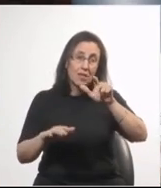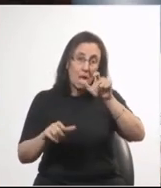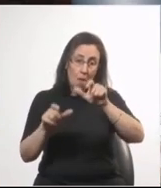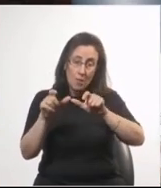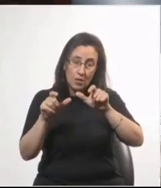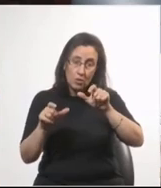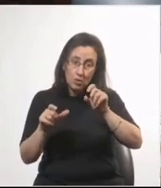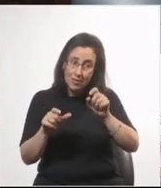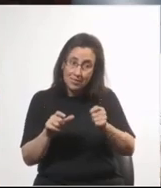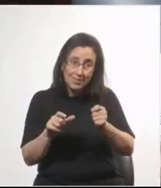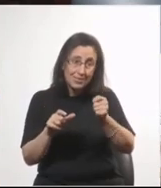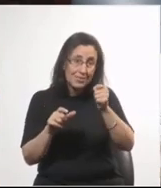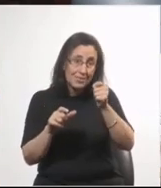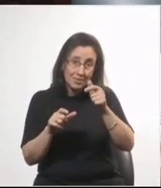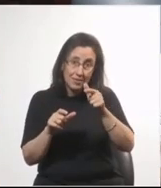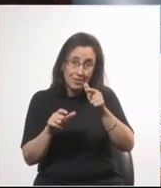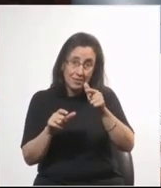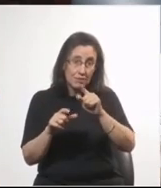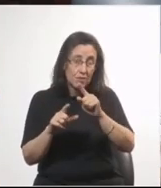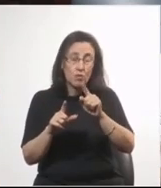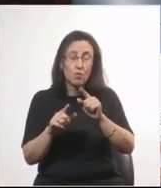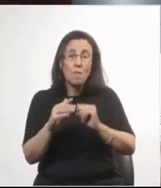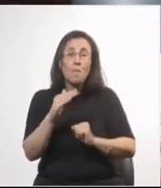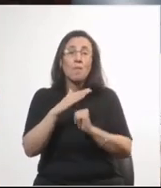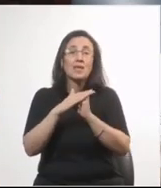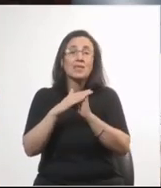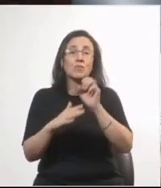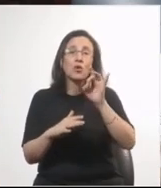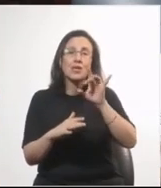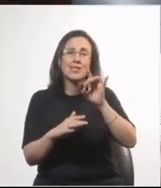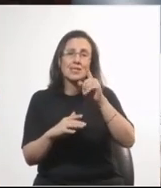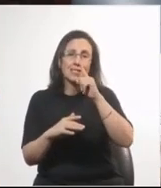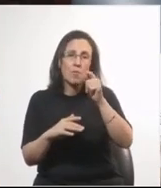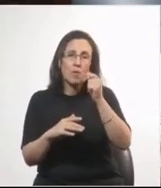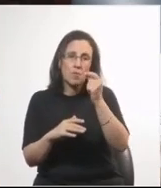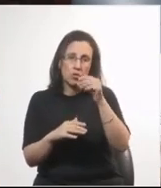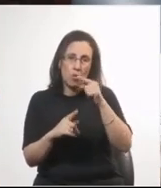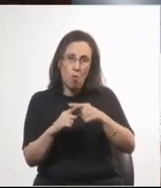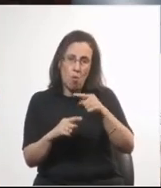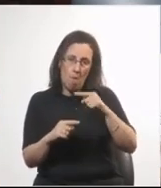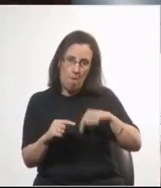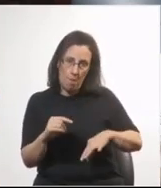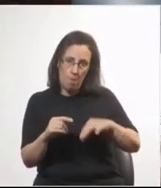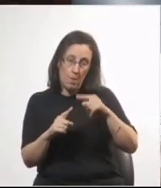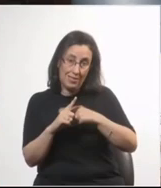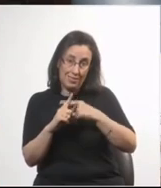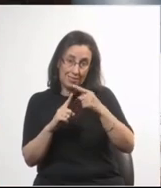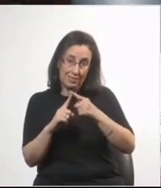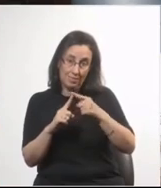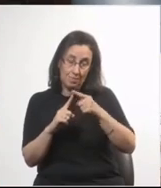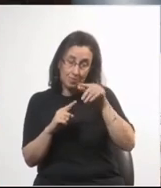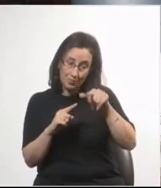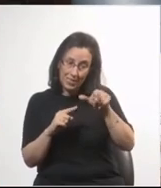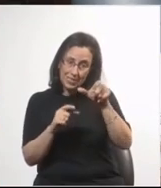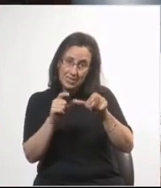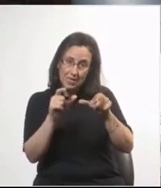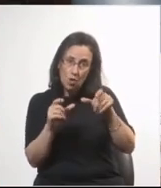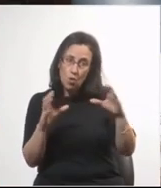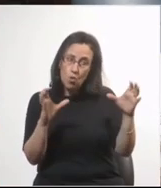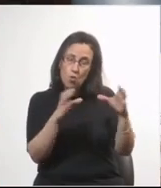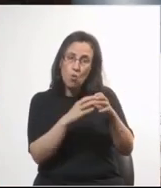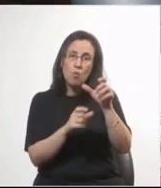los 15.000 pesos mensuales. Este grupo de los salariados sumergidos,